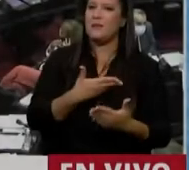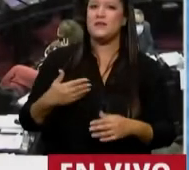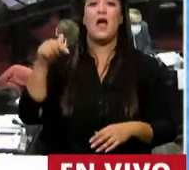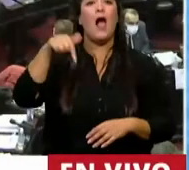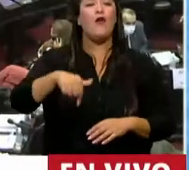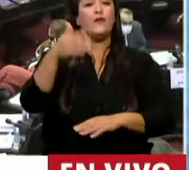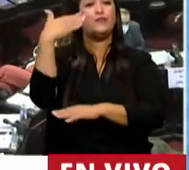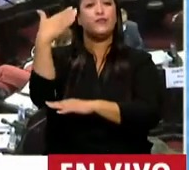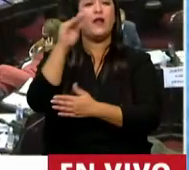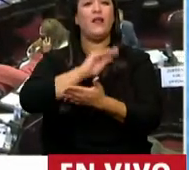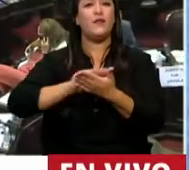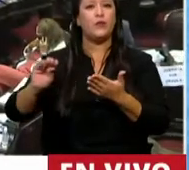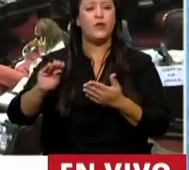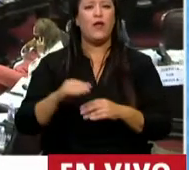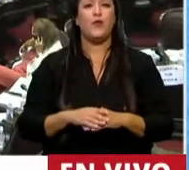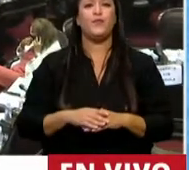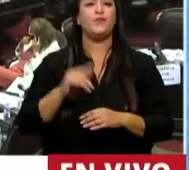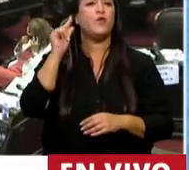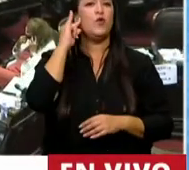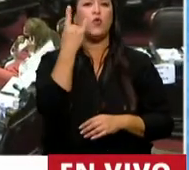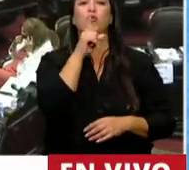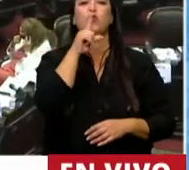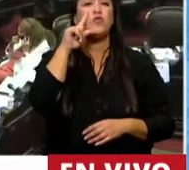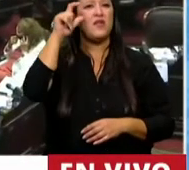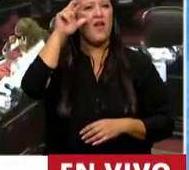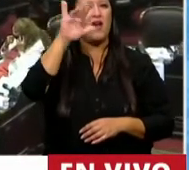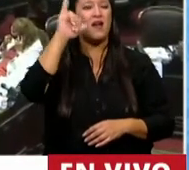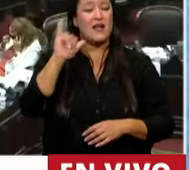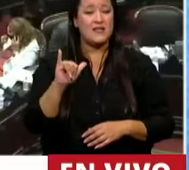En uso de la palabra, el diputado Gutiérrez Carlos.